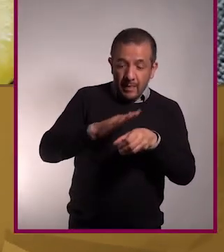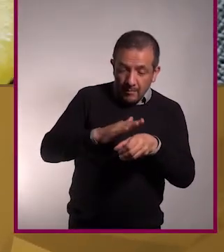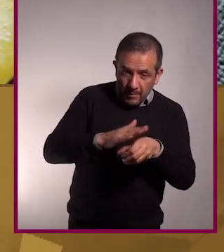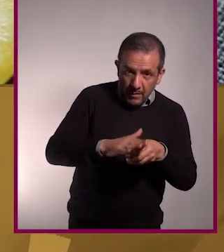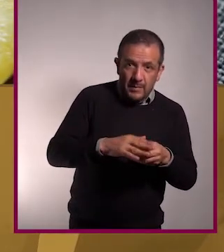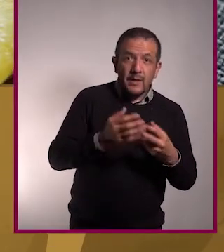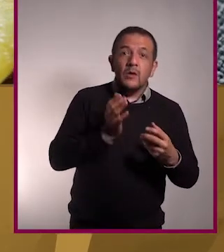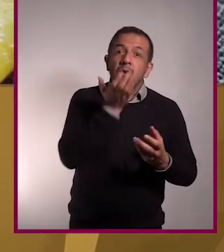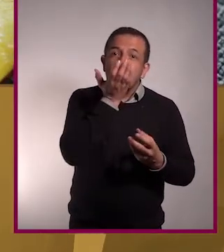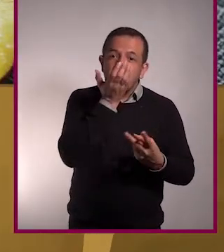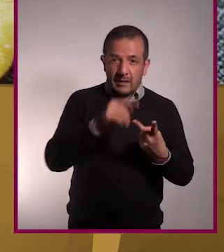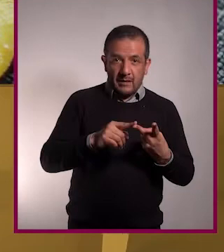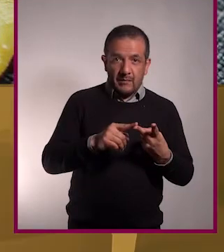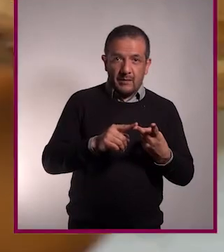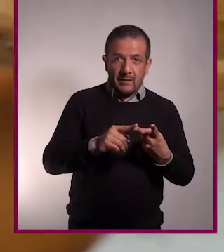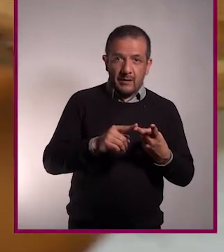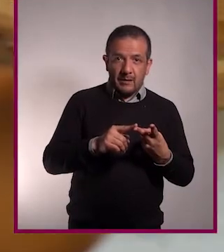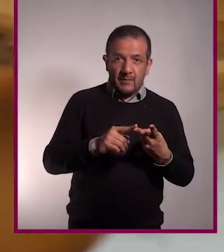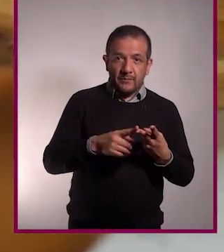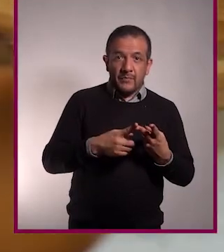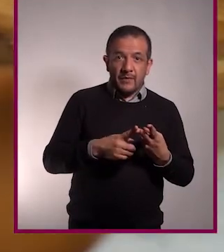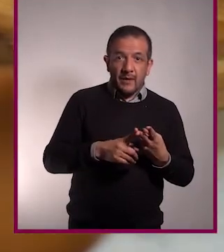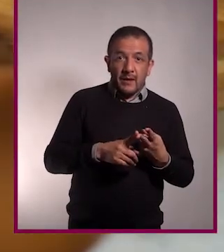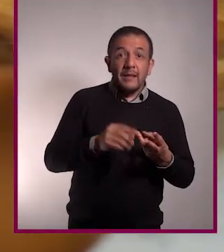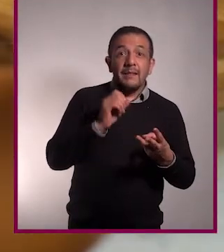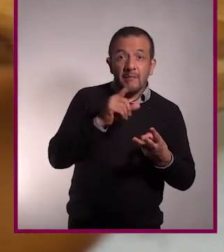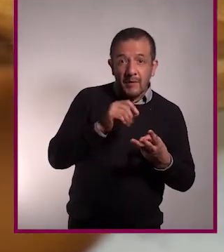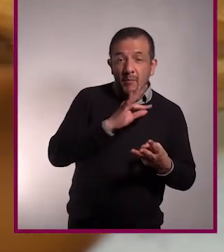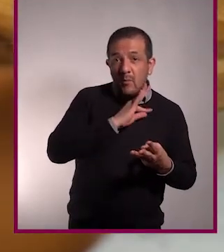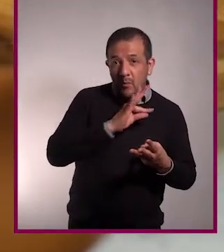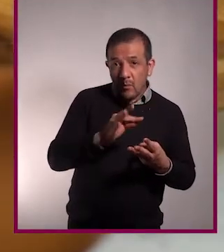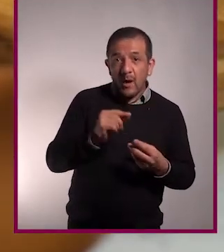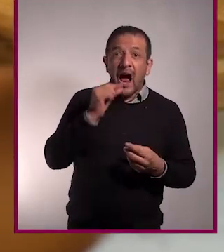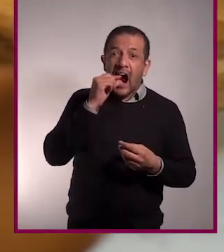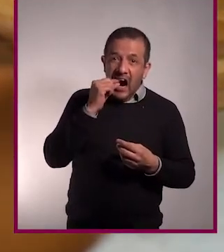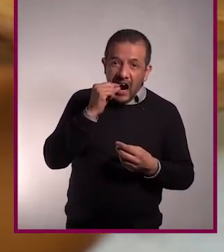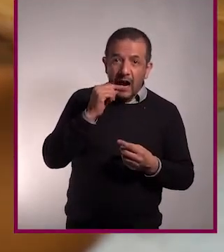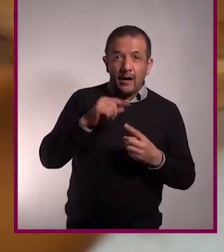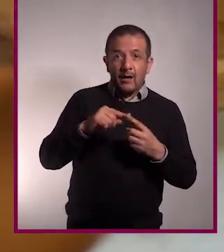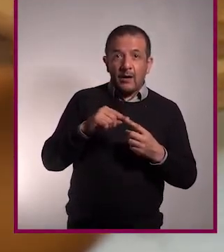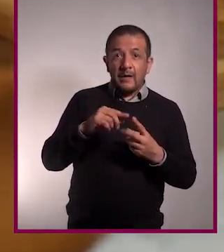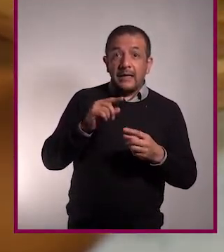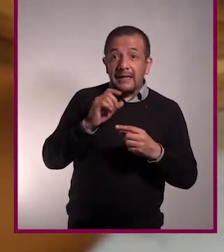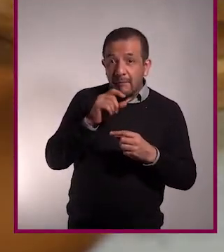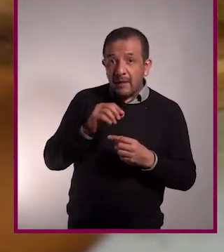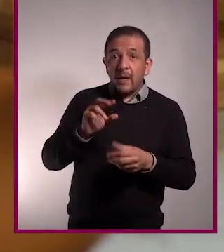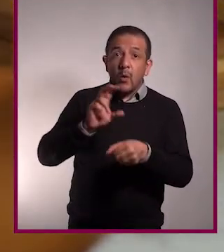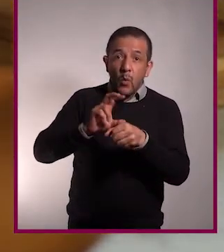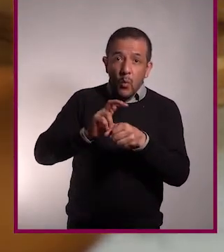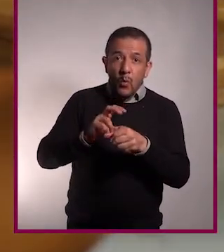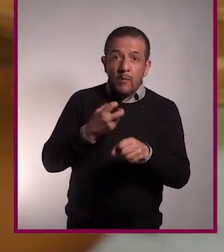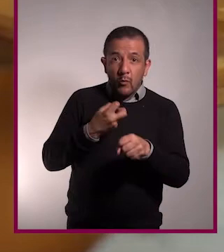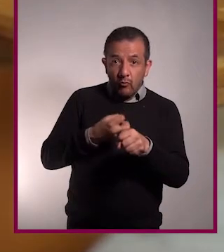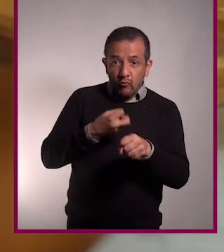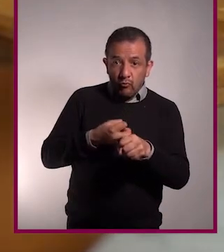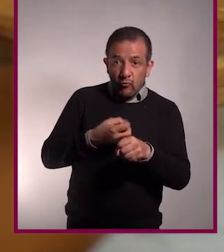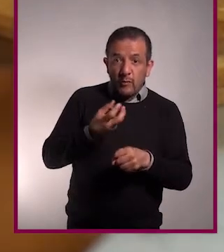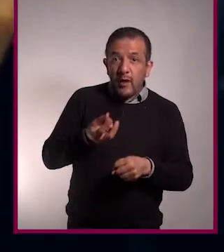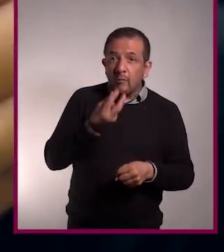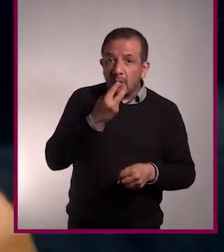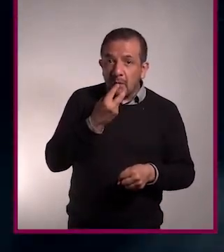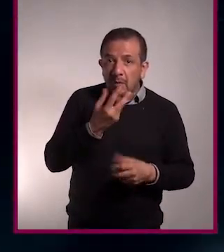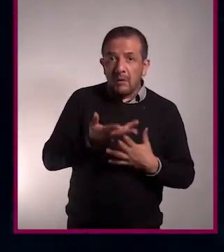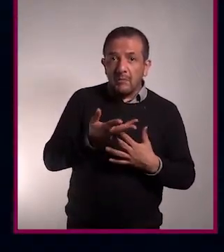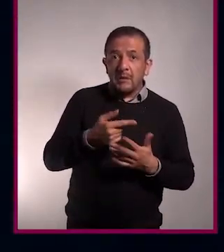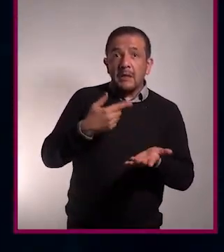nueces, 3 ciruelas. Huevos cocidos. Los puedes llevar en un recipiente pequeño y te los comes cuando te dé hambre. 2 huevos cocidos